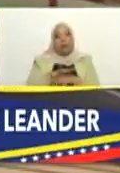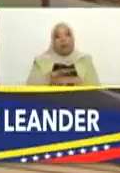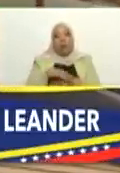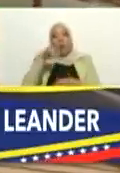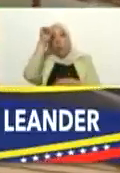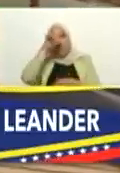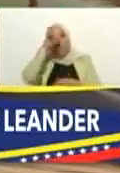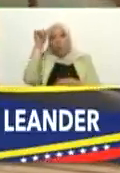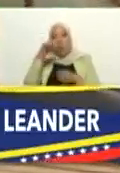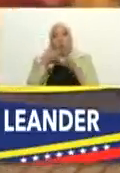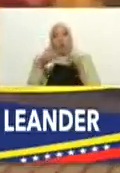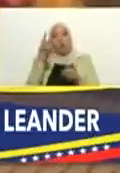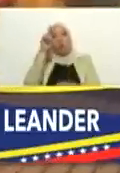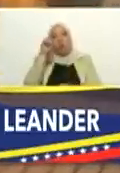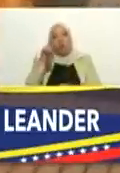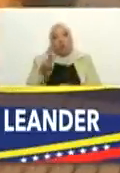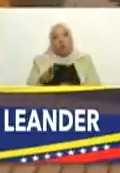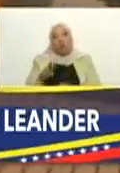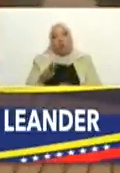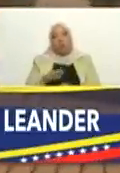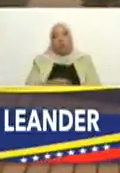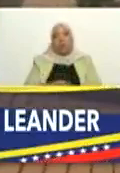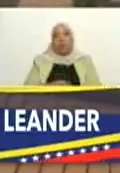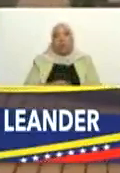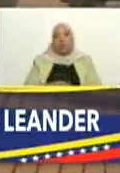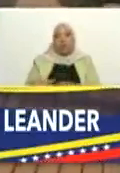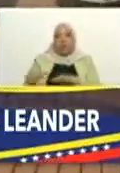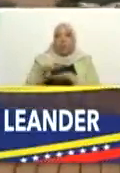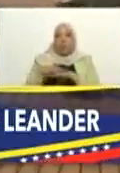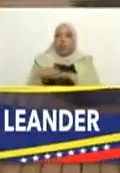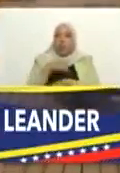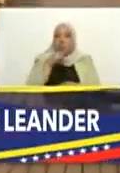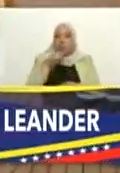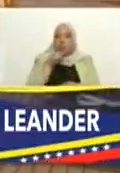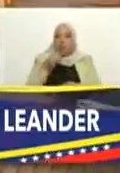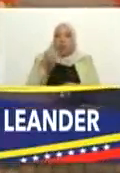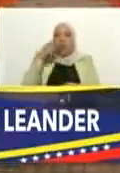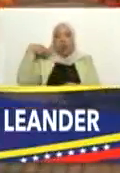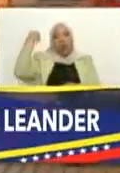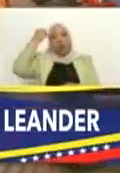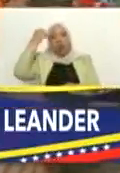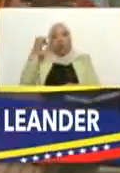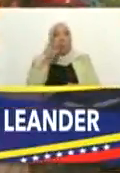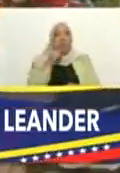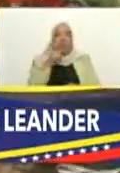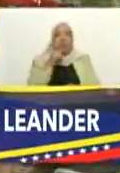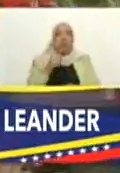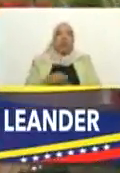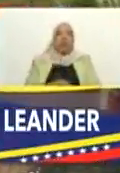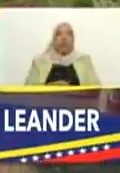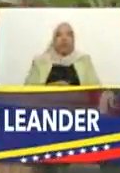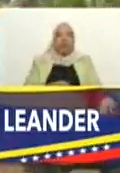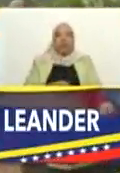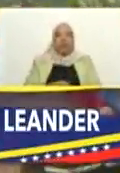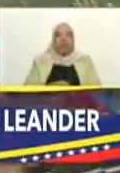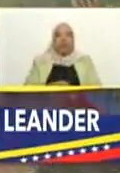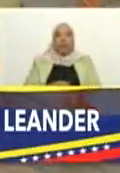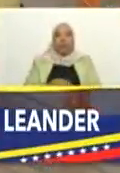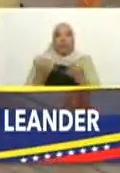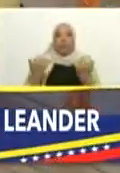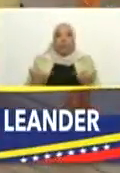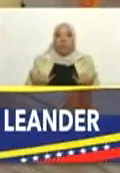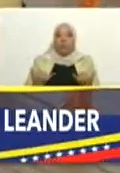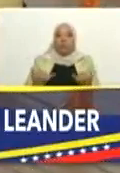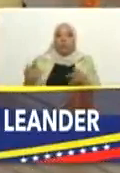domingo, todos los días, mientras el parque Sebastián Francisco de Miranda esté abierto, el barco va a estar abierto, va a tener